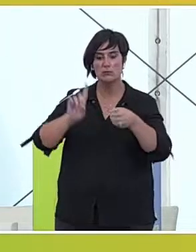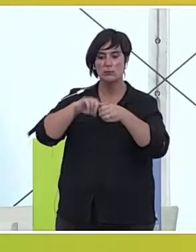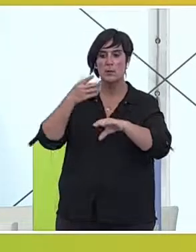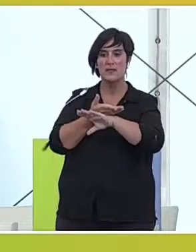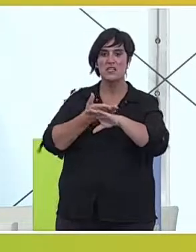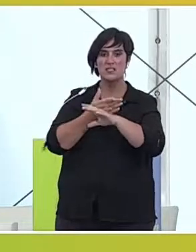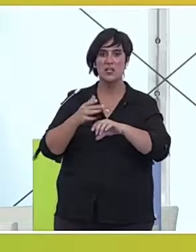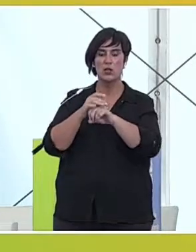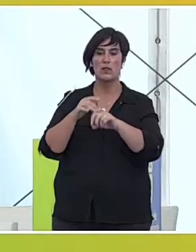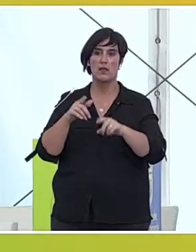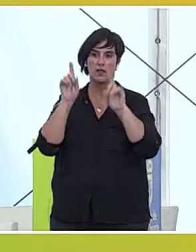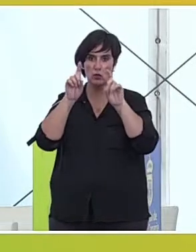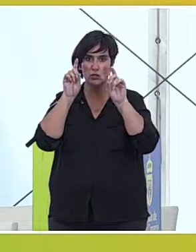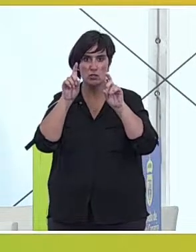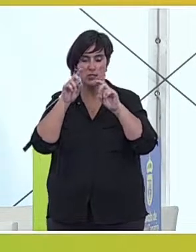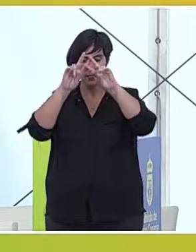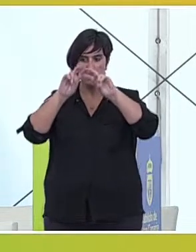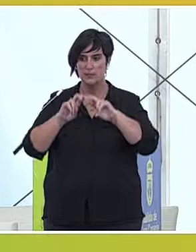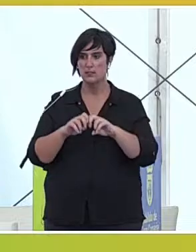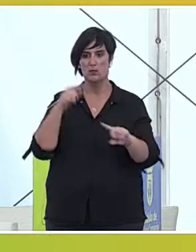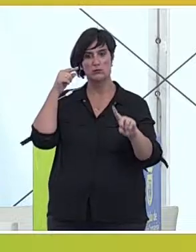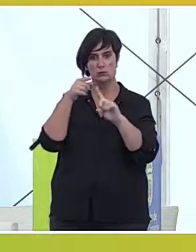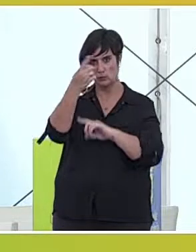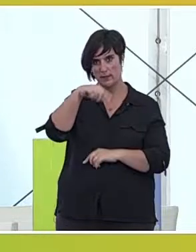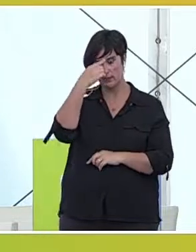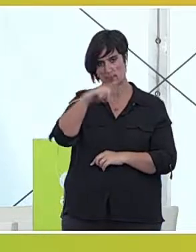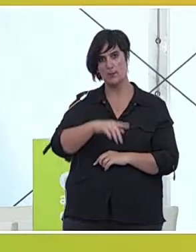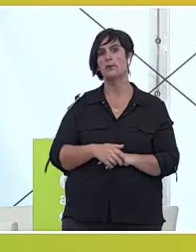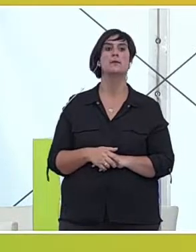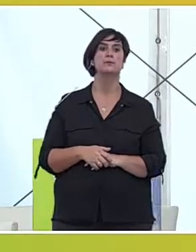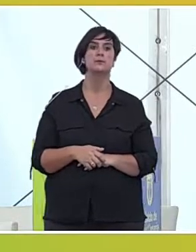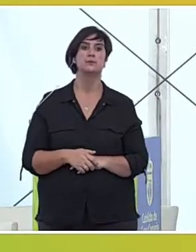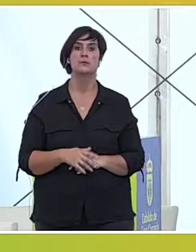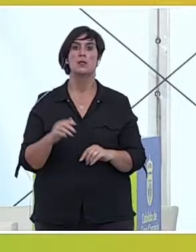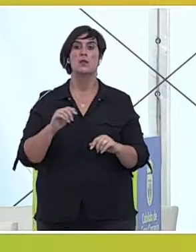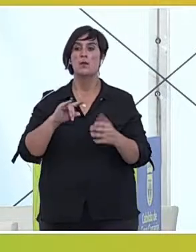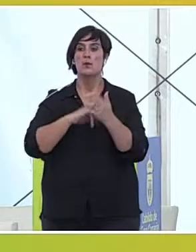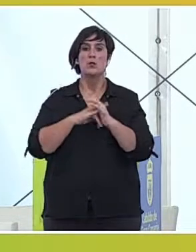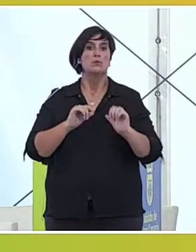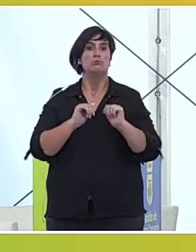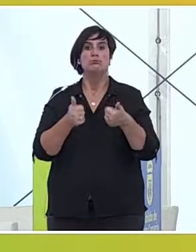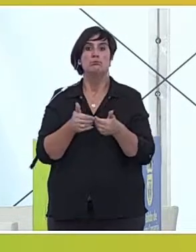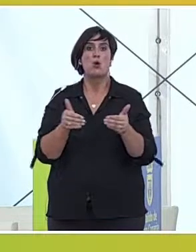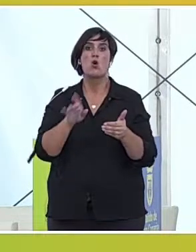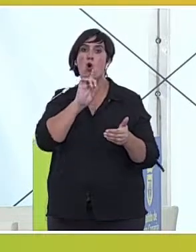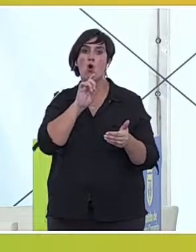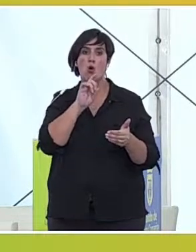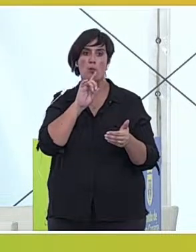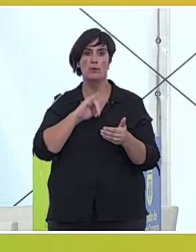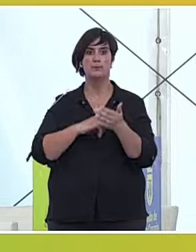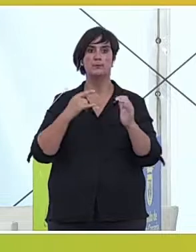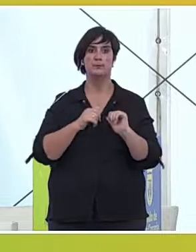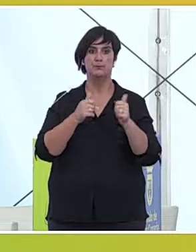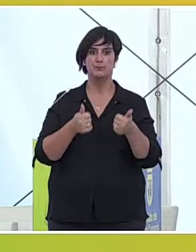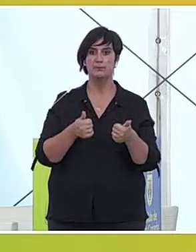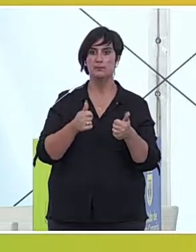Innovación. ¿Vale? Un poco para que los ubiquen. ¿Cómo comienza el proyecto? Pues el proyecto comienza cuando